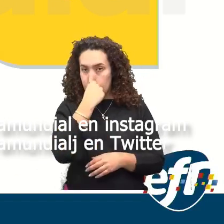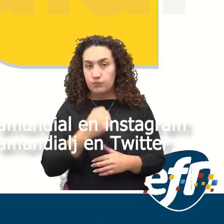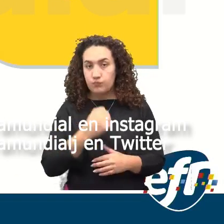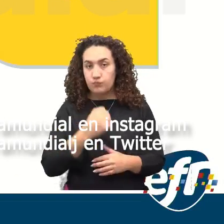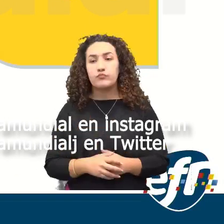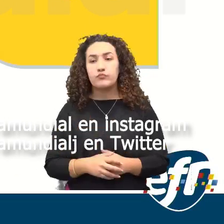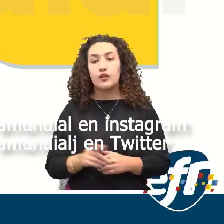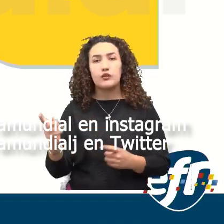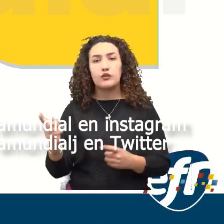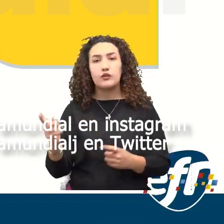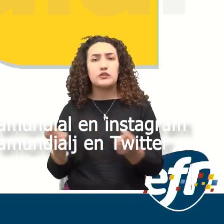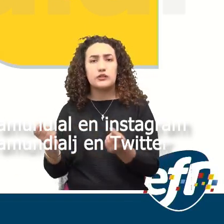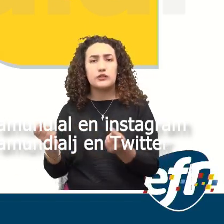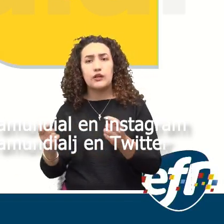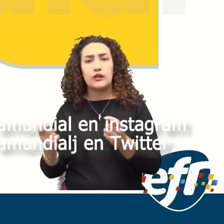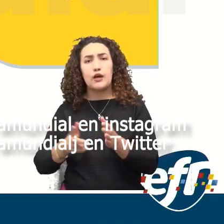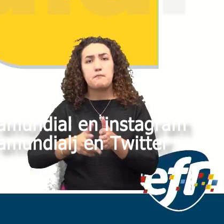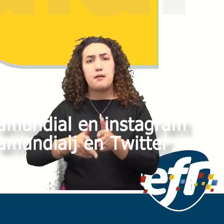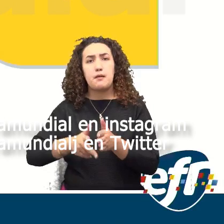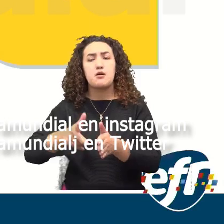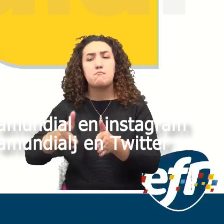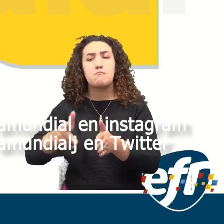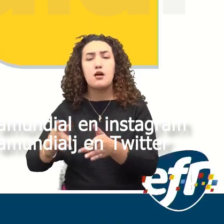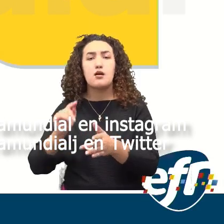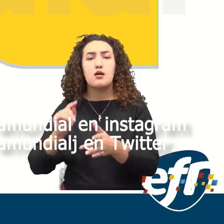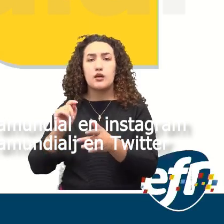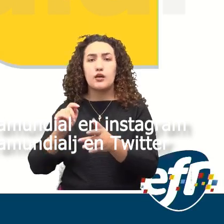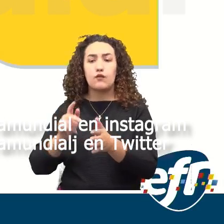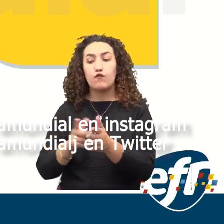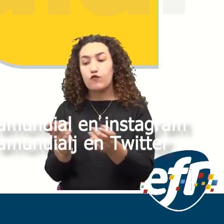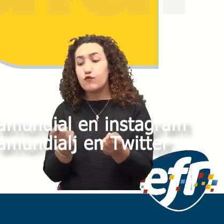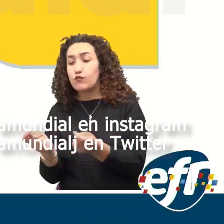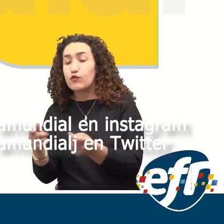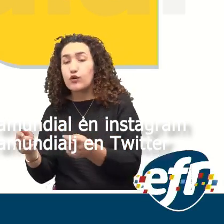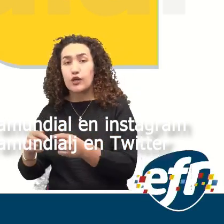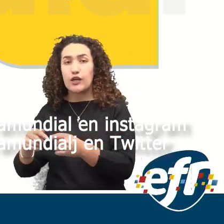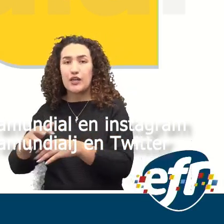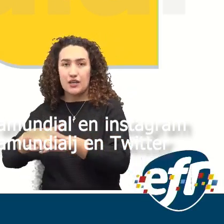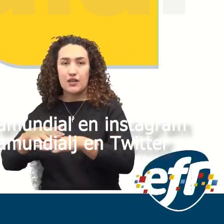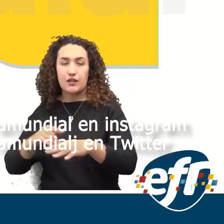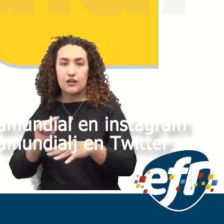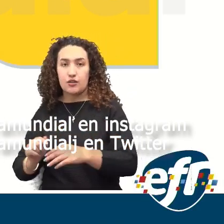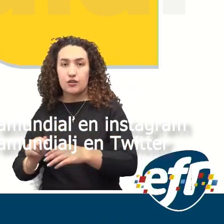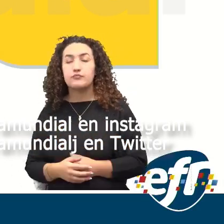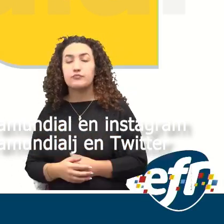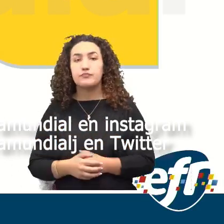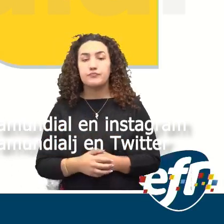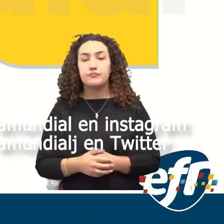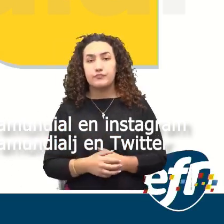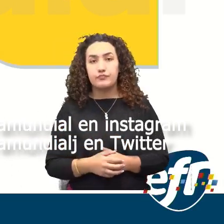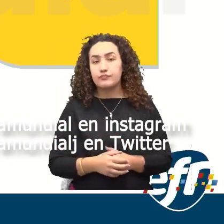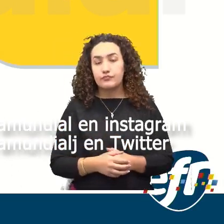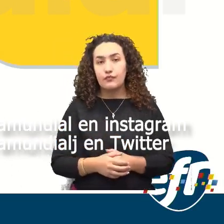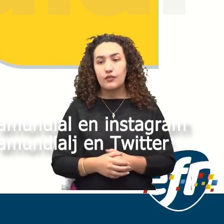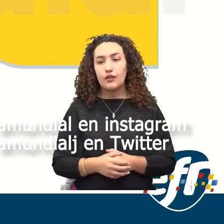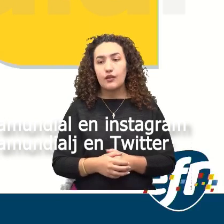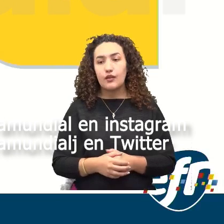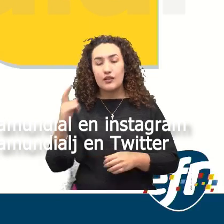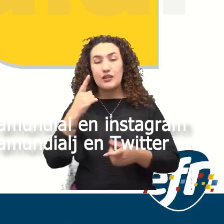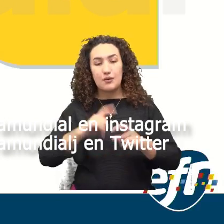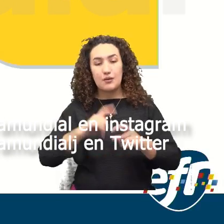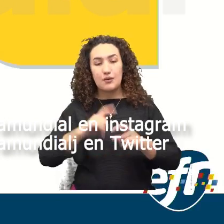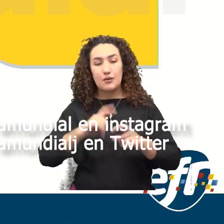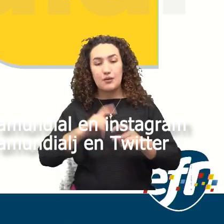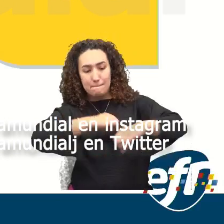pie del corredor férreo. Y el combustible que sale para el aeropuerto El Dorado de Puente Aranda, el jetducto que suministra como